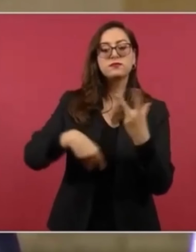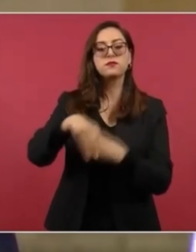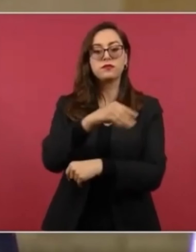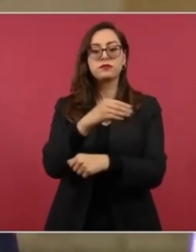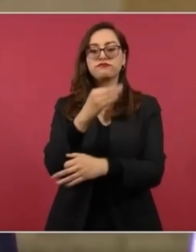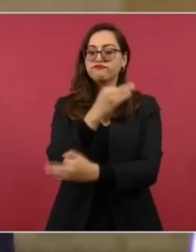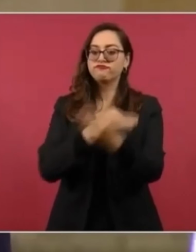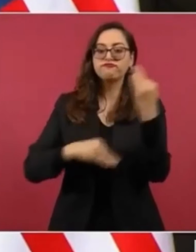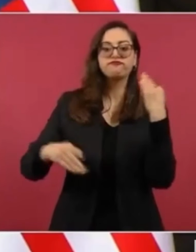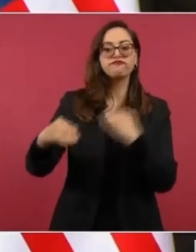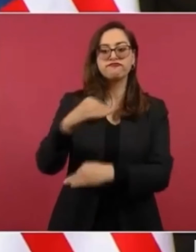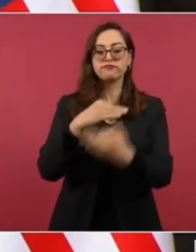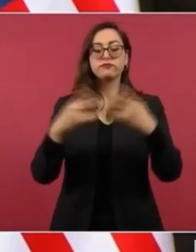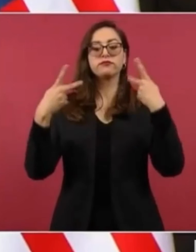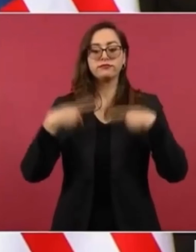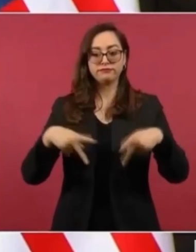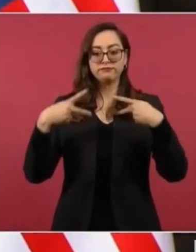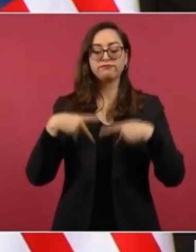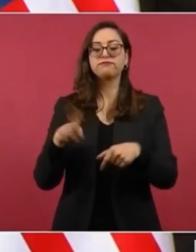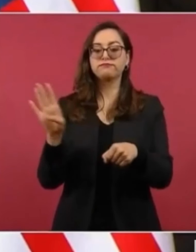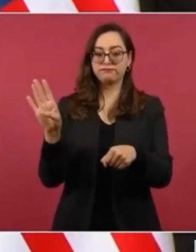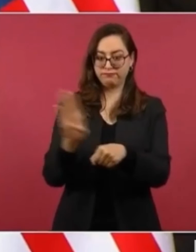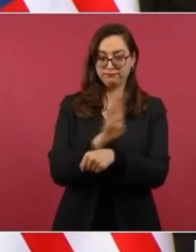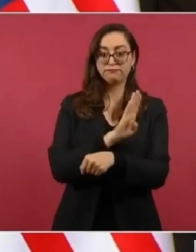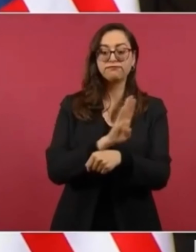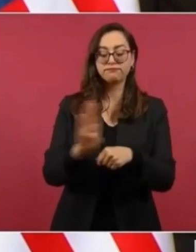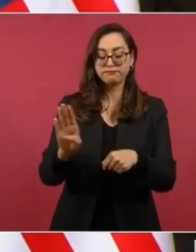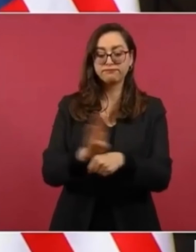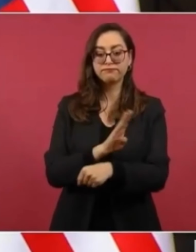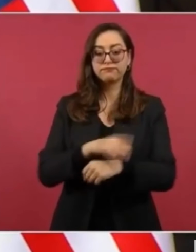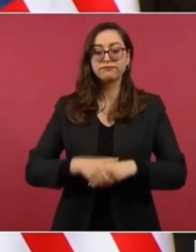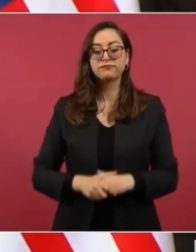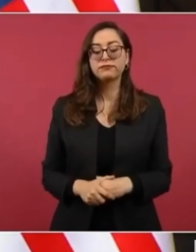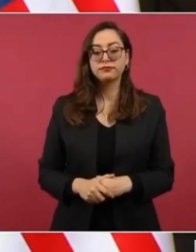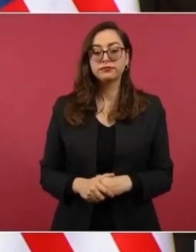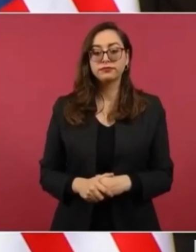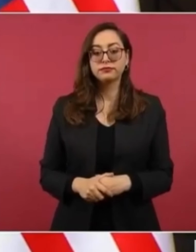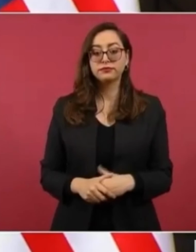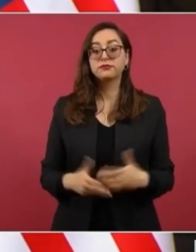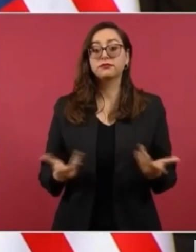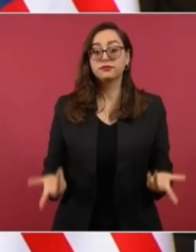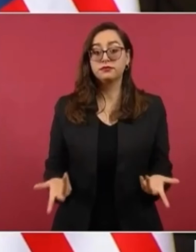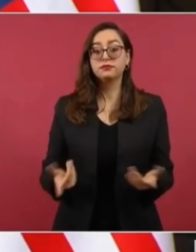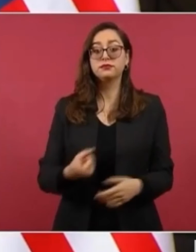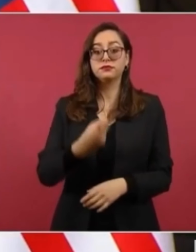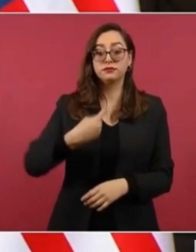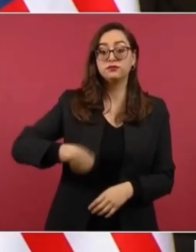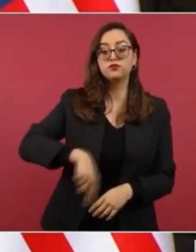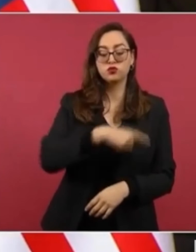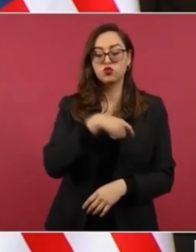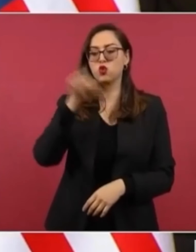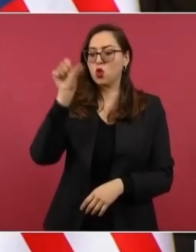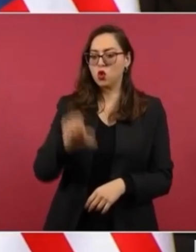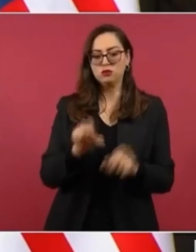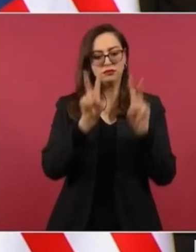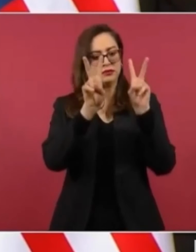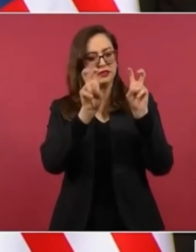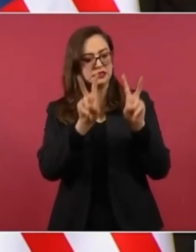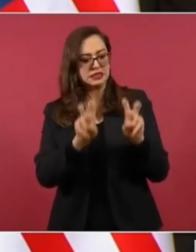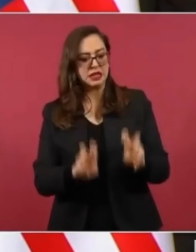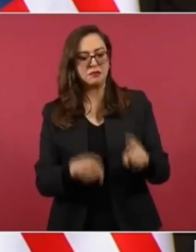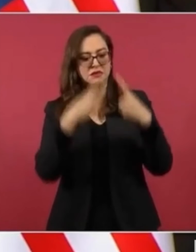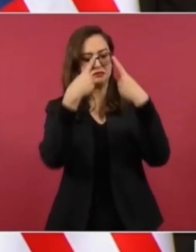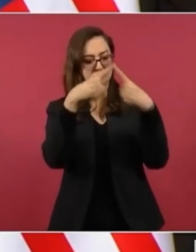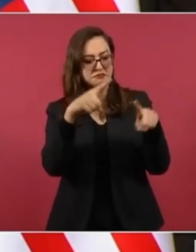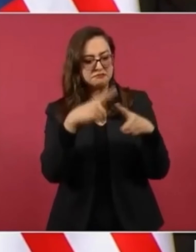benefician a toda la gente en América del Norte. Avanzamos en diferentes ámbitos en el día de hoy. En el mundo están